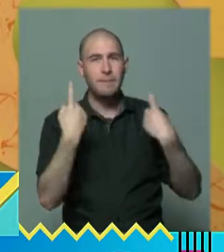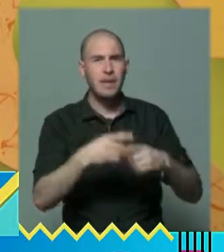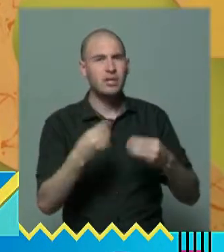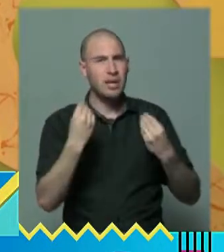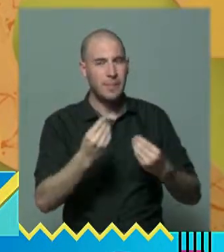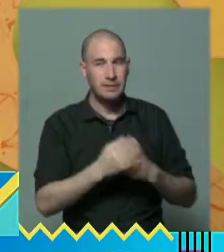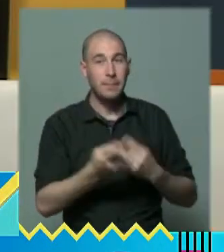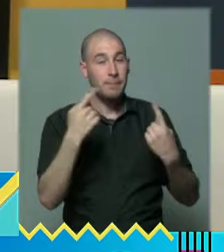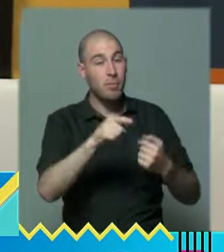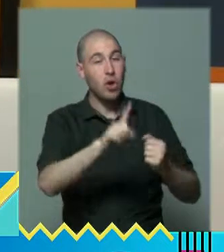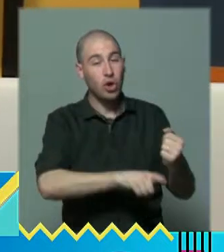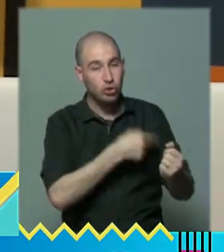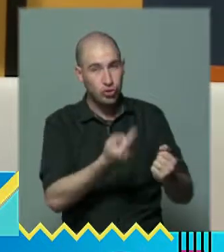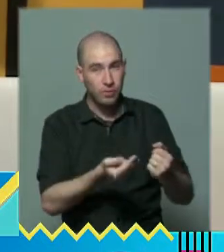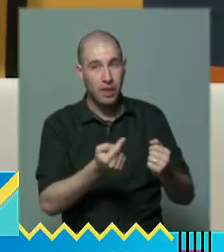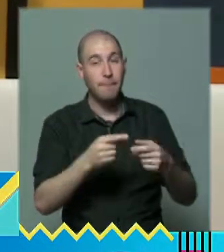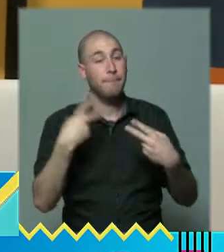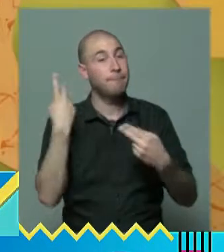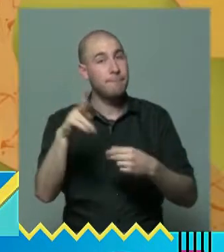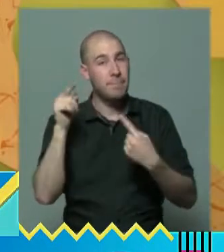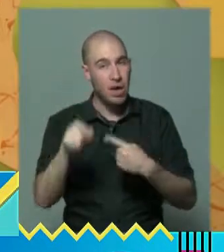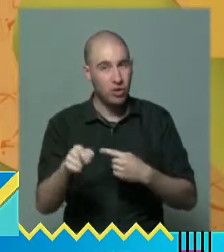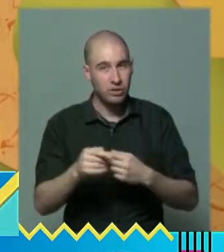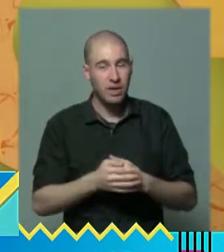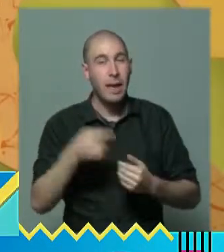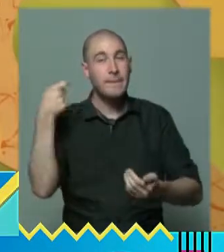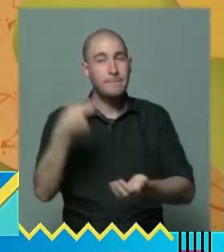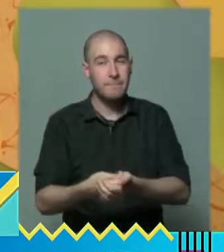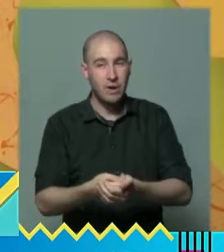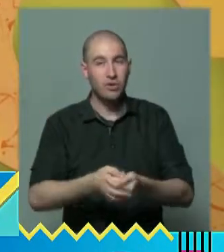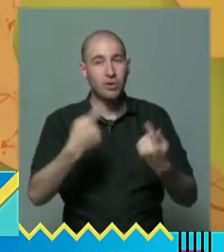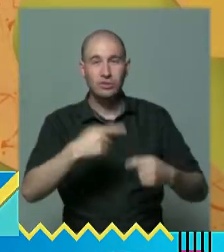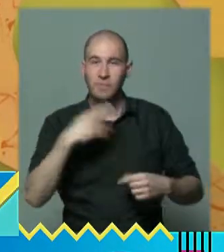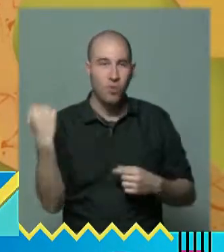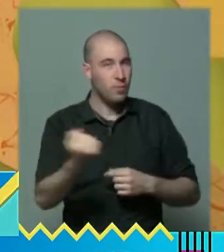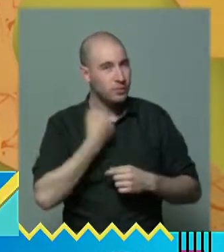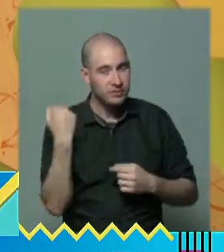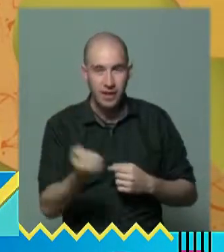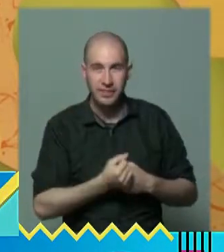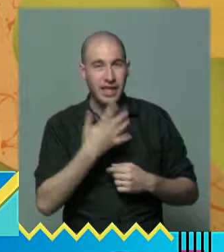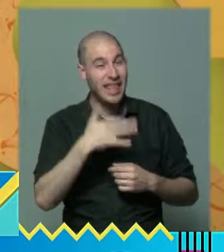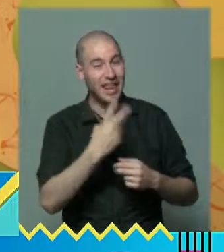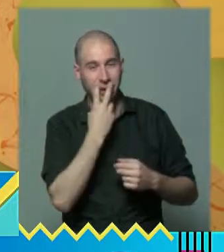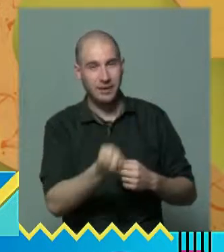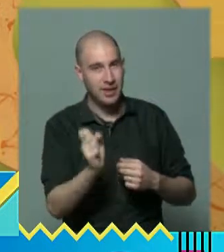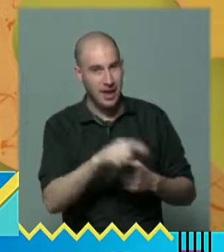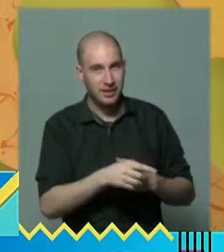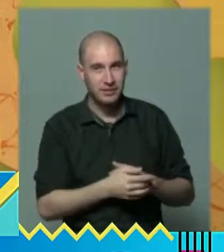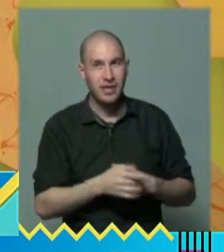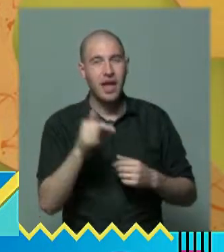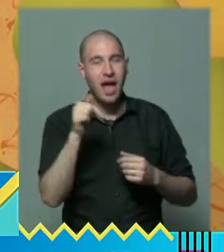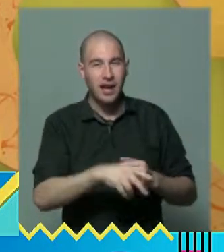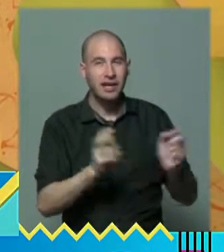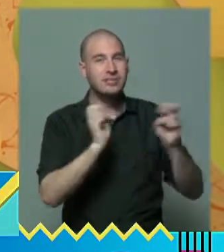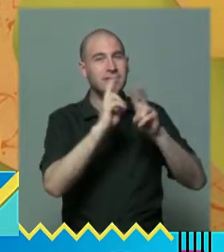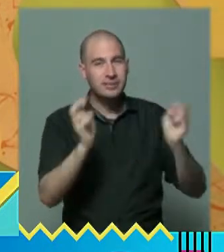qué? Pero te acostumbraste en detrimento del pago de algo que es esencial. ¿Entendés? Que es la energía. Bueno, entonces la verdad... hay un